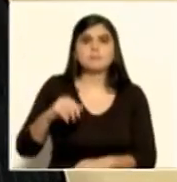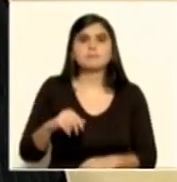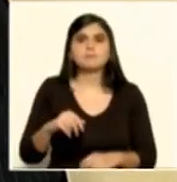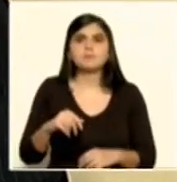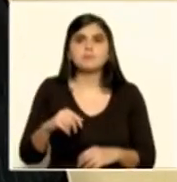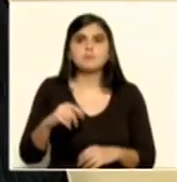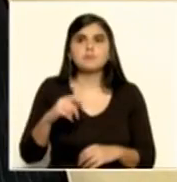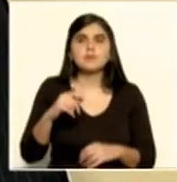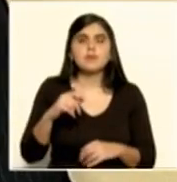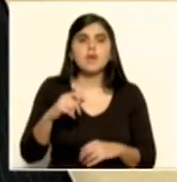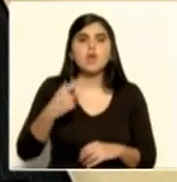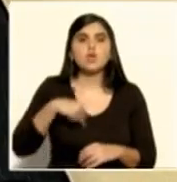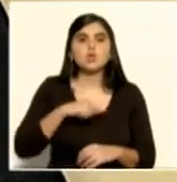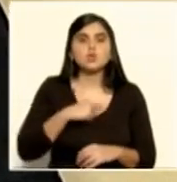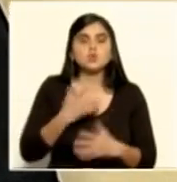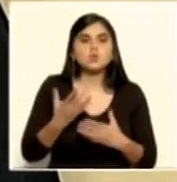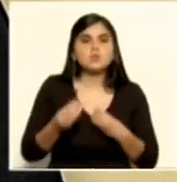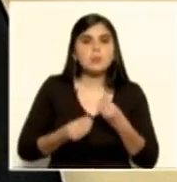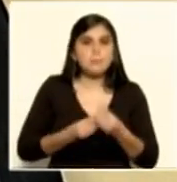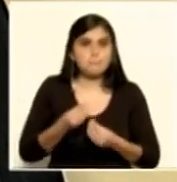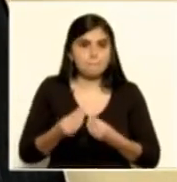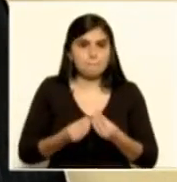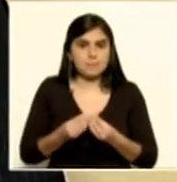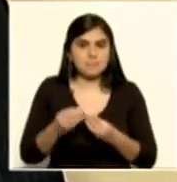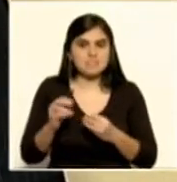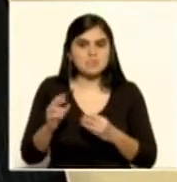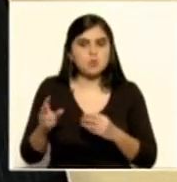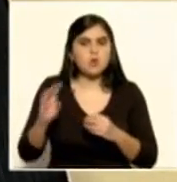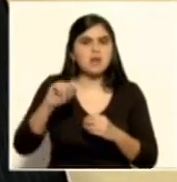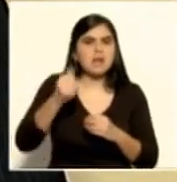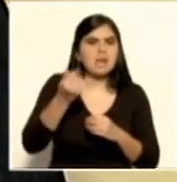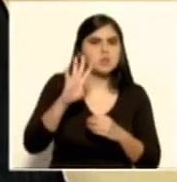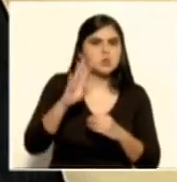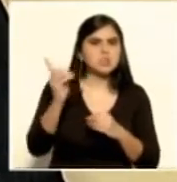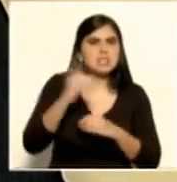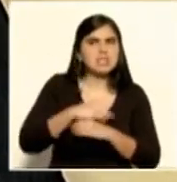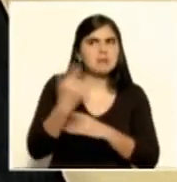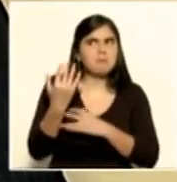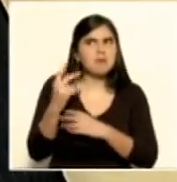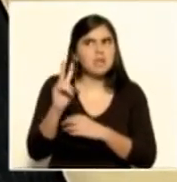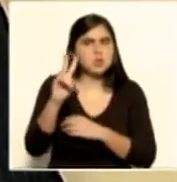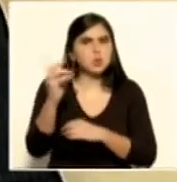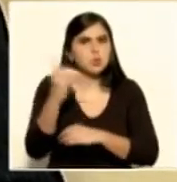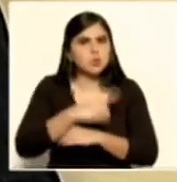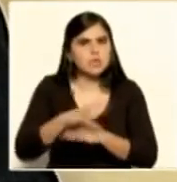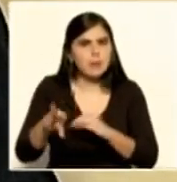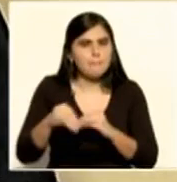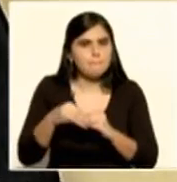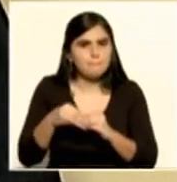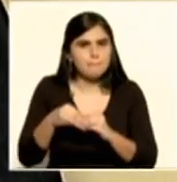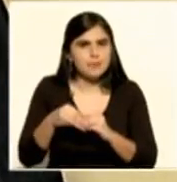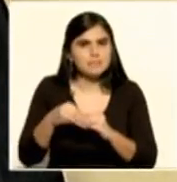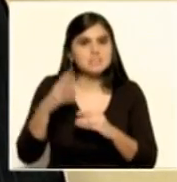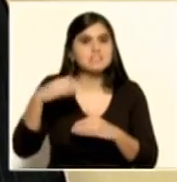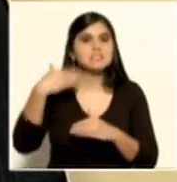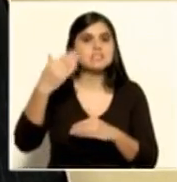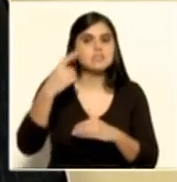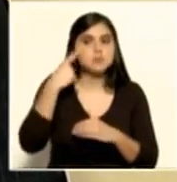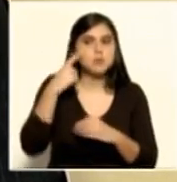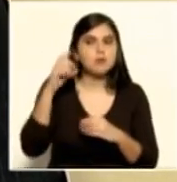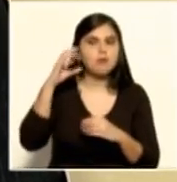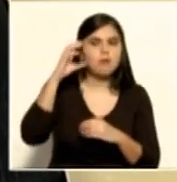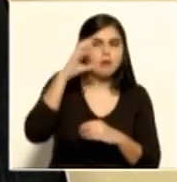de incubación promedio más 2 días más, podríamos esperar justamente otro tanto para tener un control ya mucho